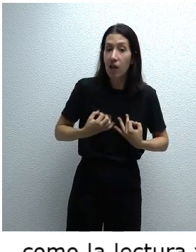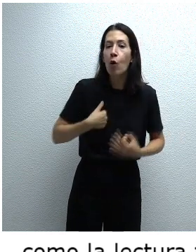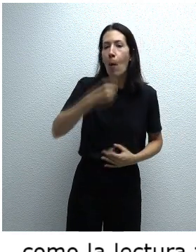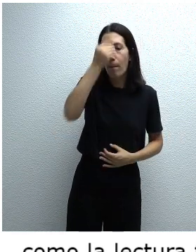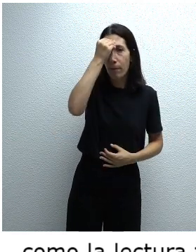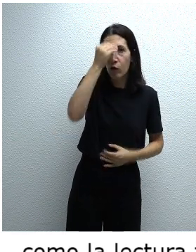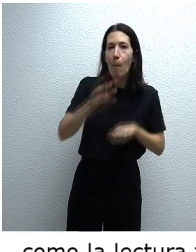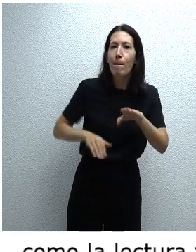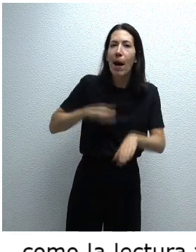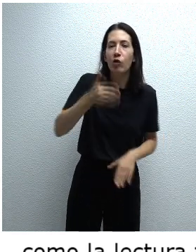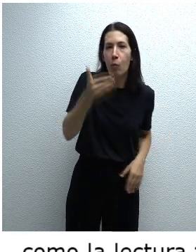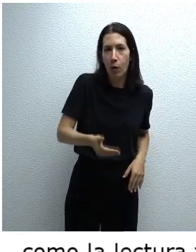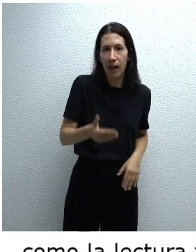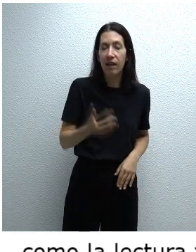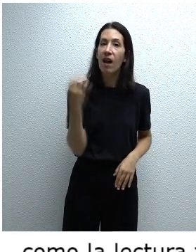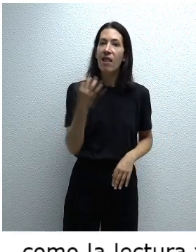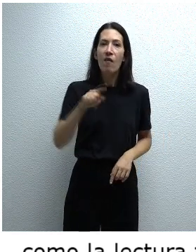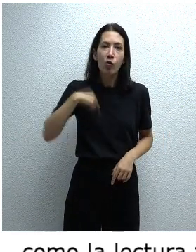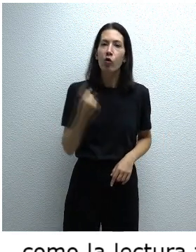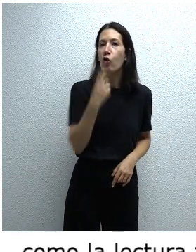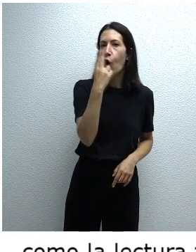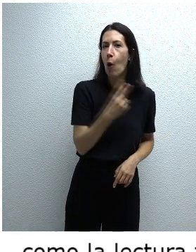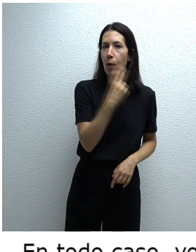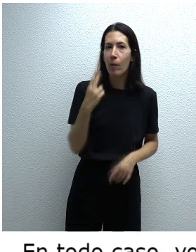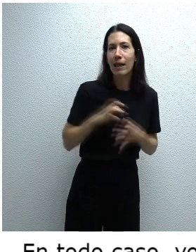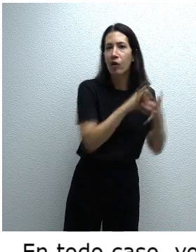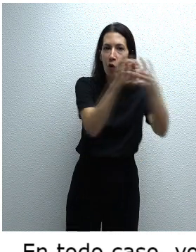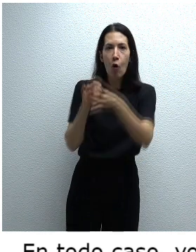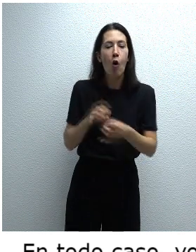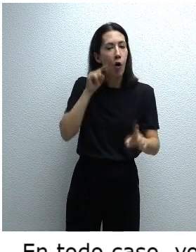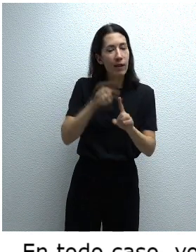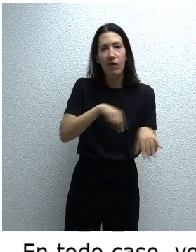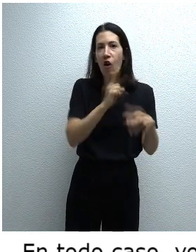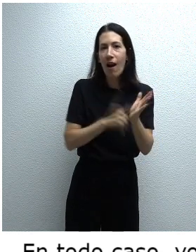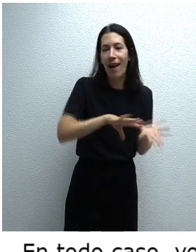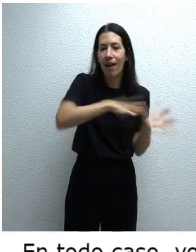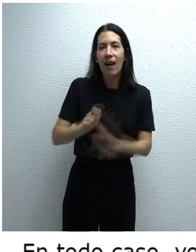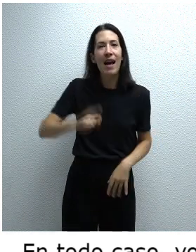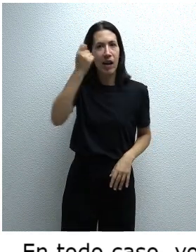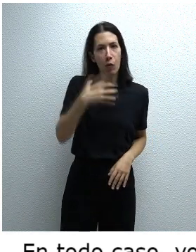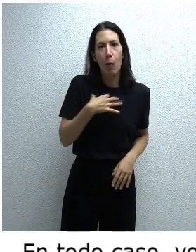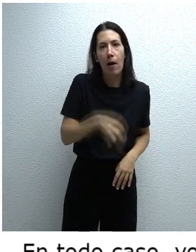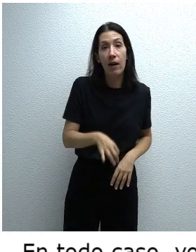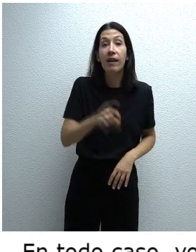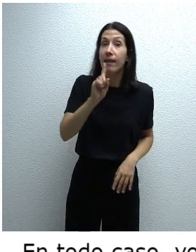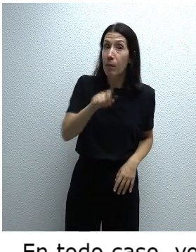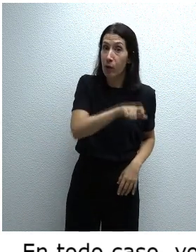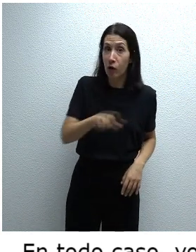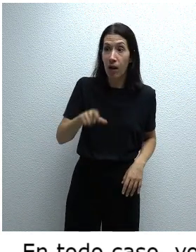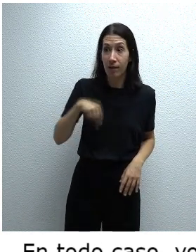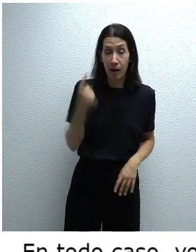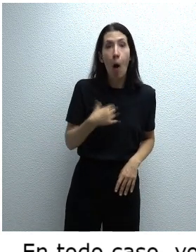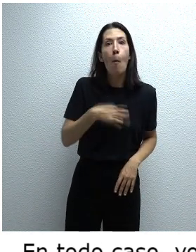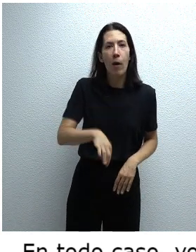paso importante y que nos tenemos que comprometer todos para que esta ley sea un éxito y para que las personas